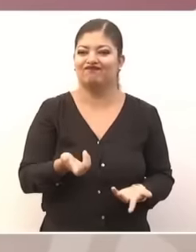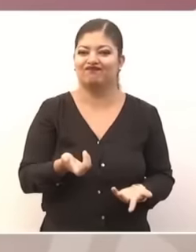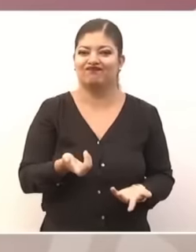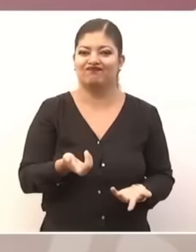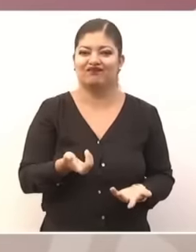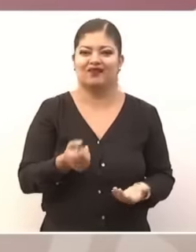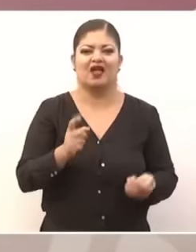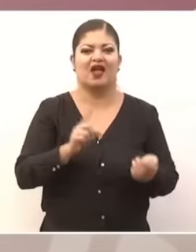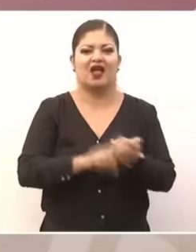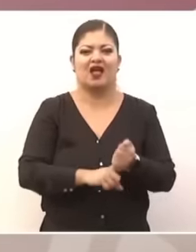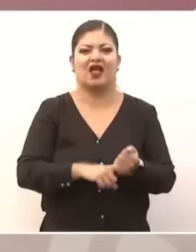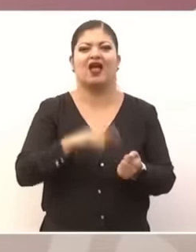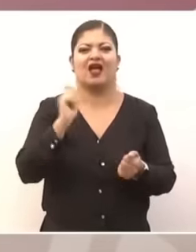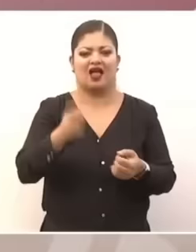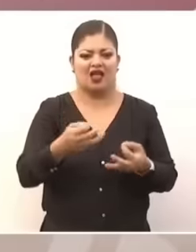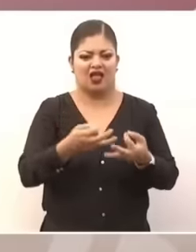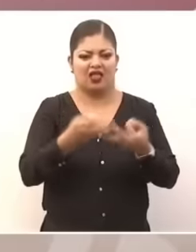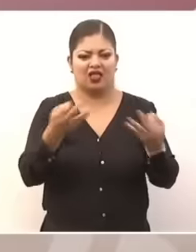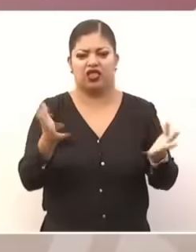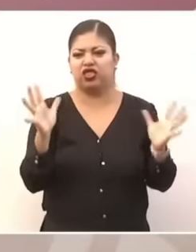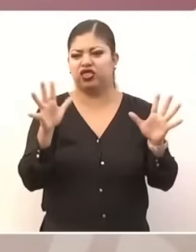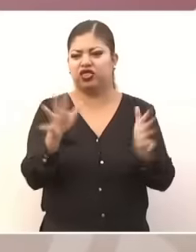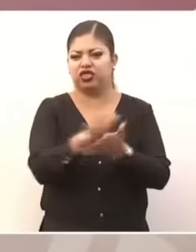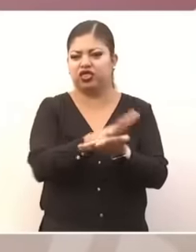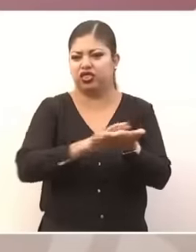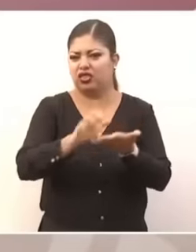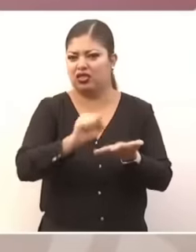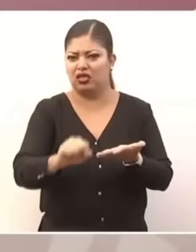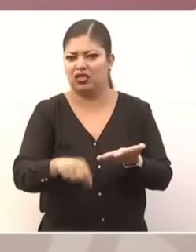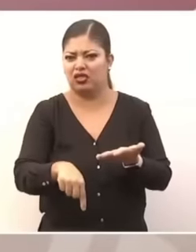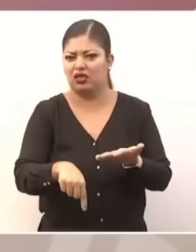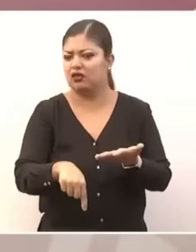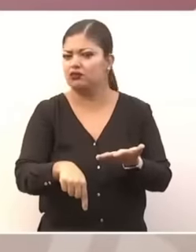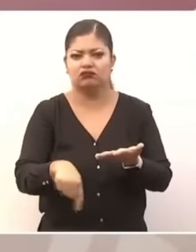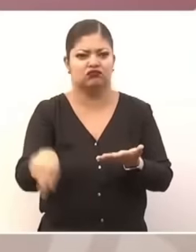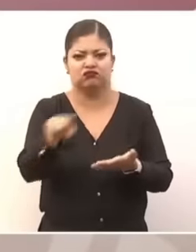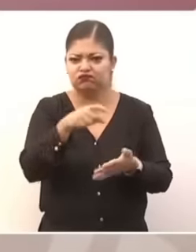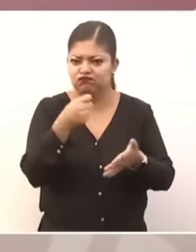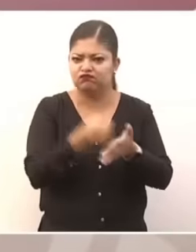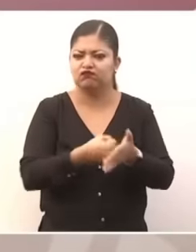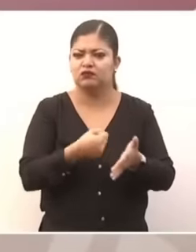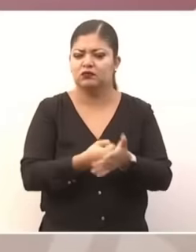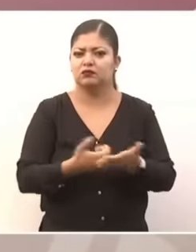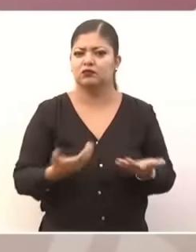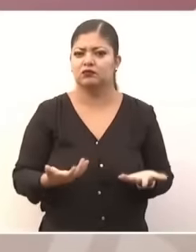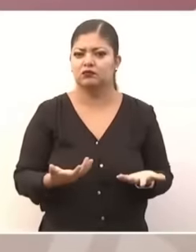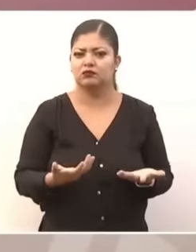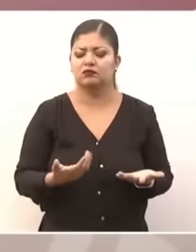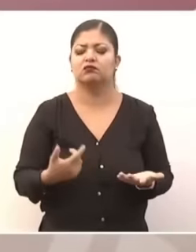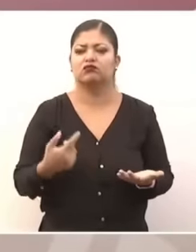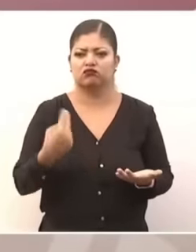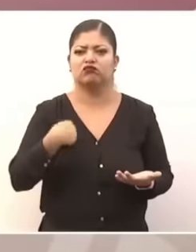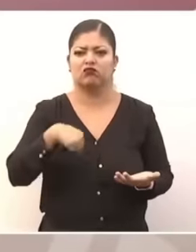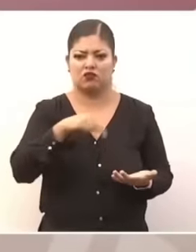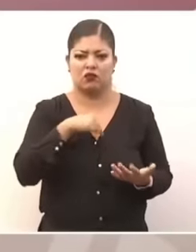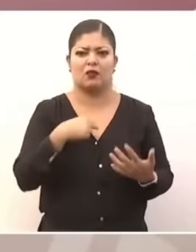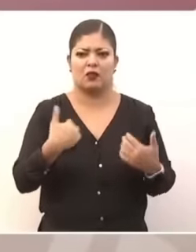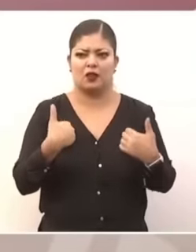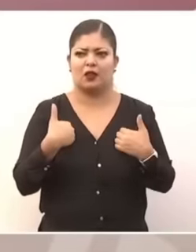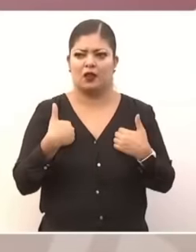echar abajo la presa, lo que ya se había construido, y se entendió de